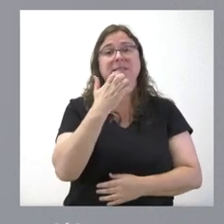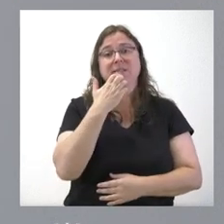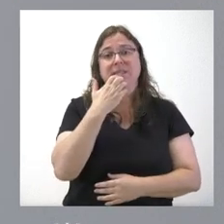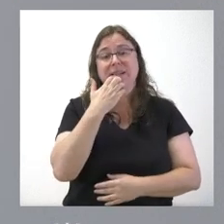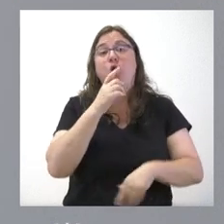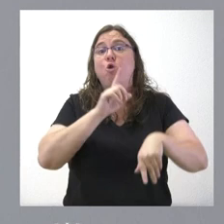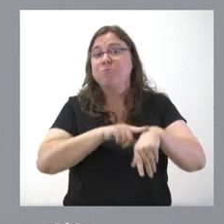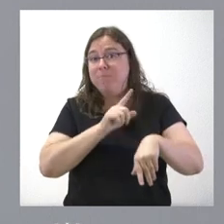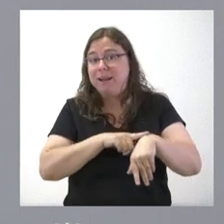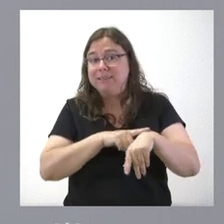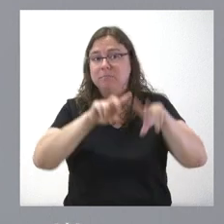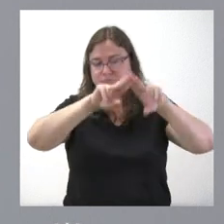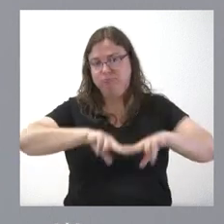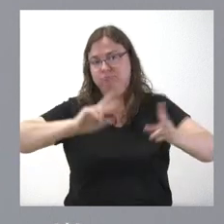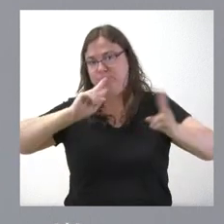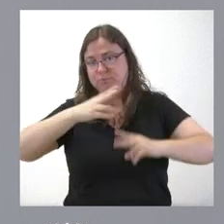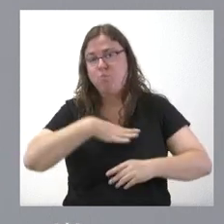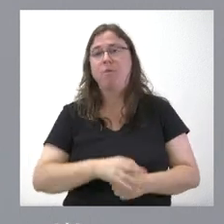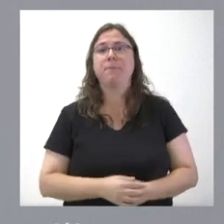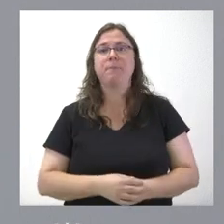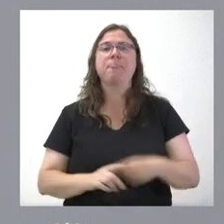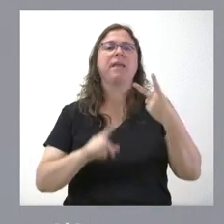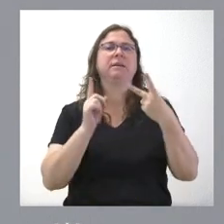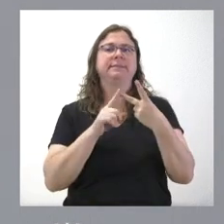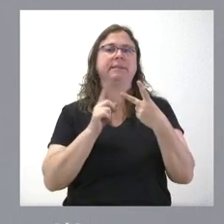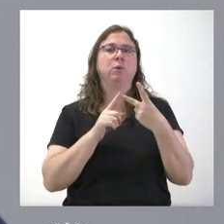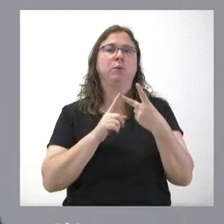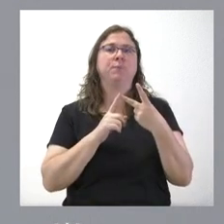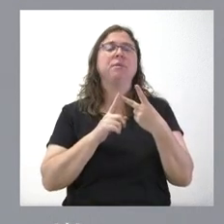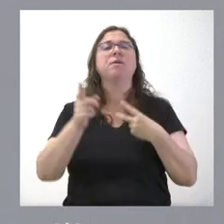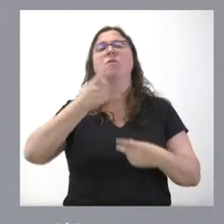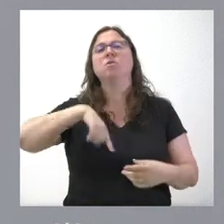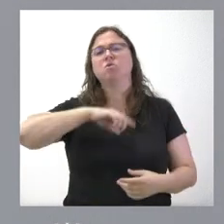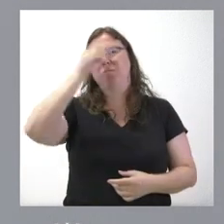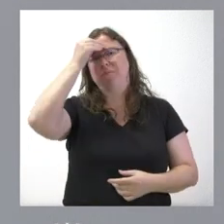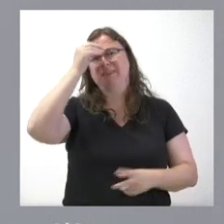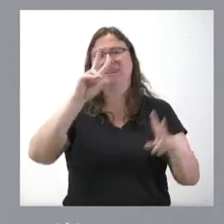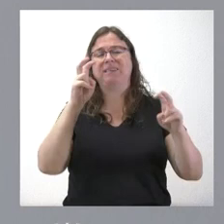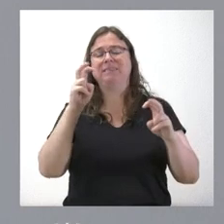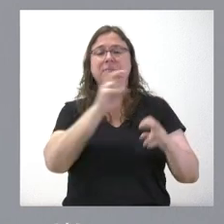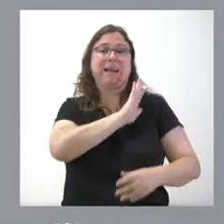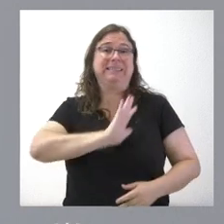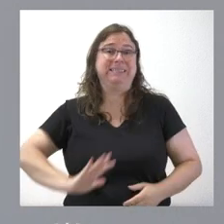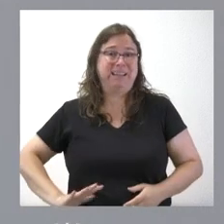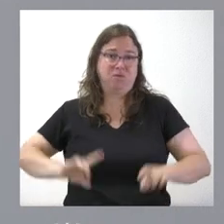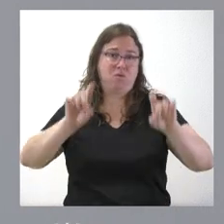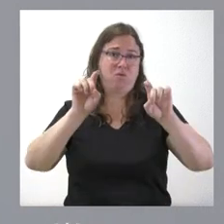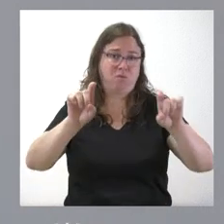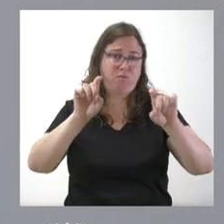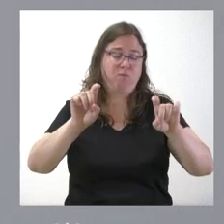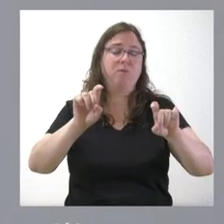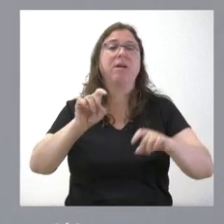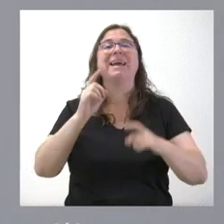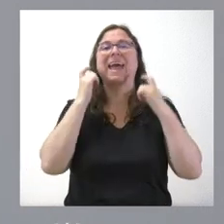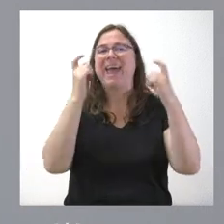tiempo y más análisis les podemos dar una información más detallada la segunda de la cuestión nosotros pensamos en relación con con los interinos en el ámbito escolar que el principal